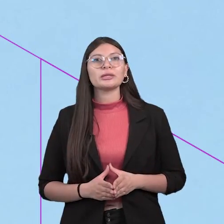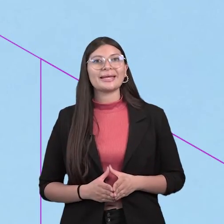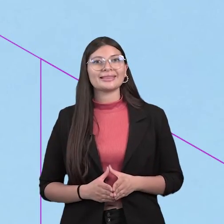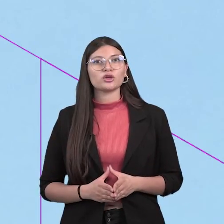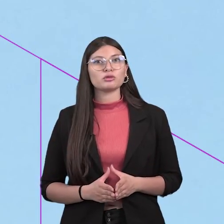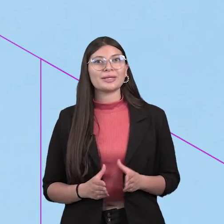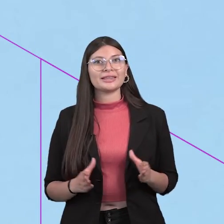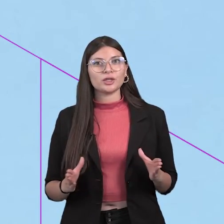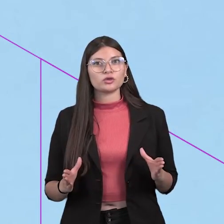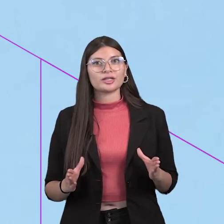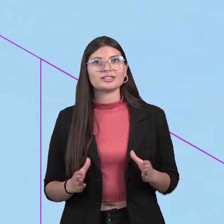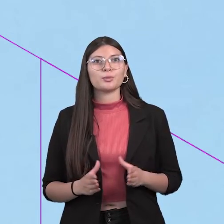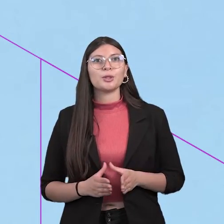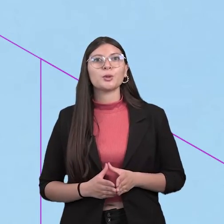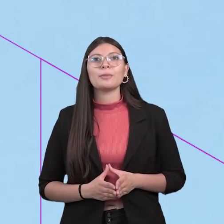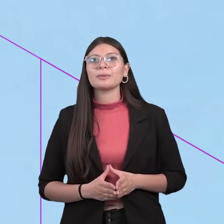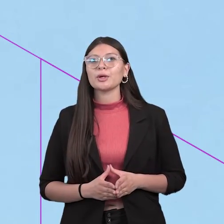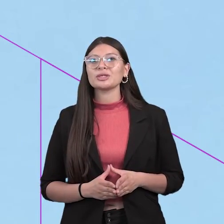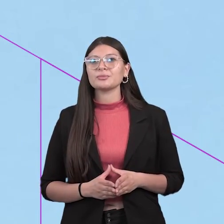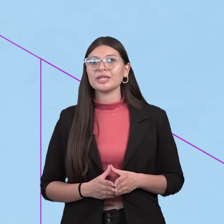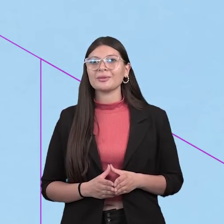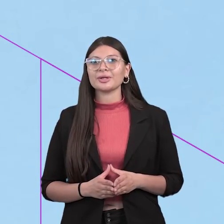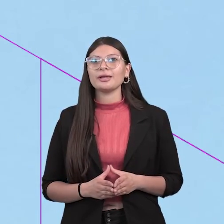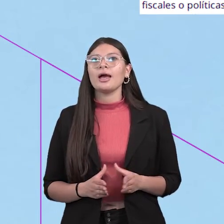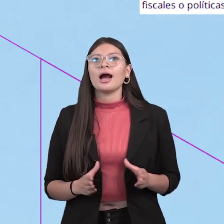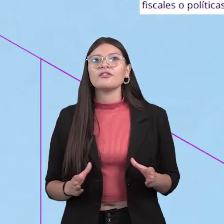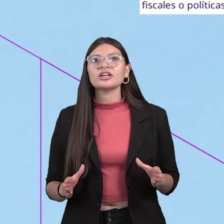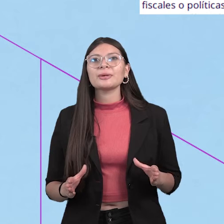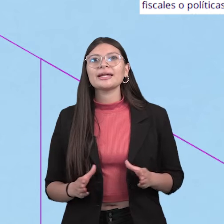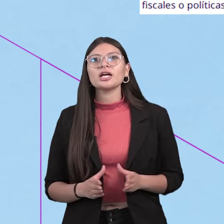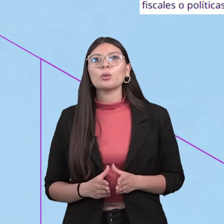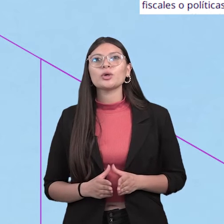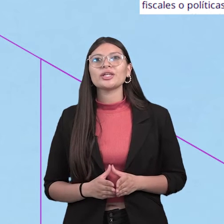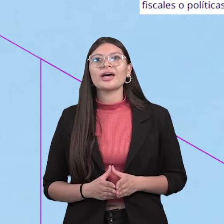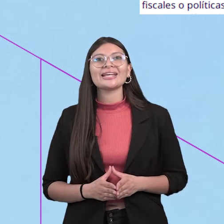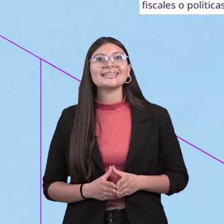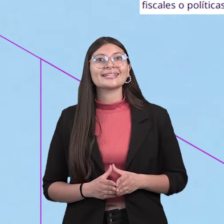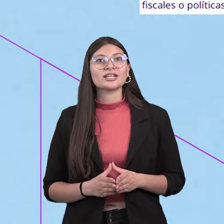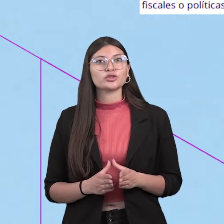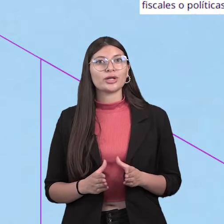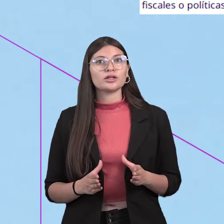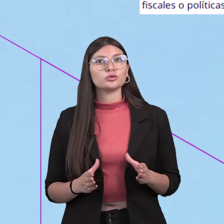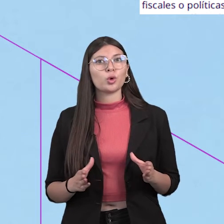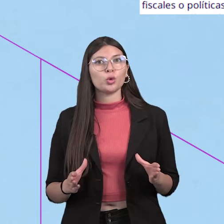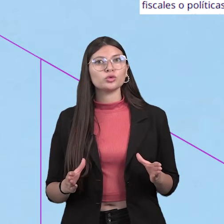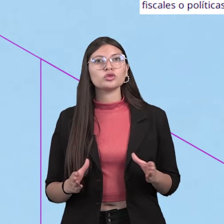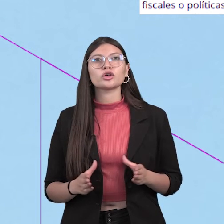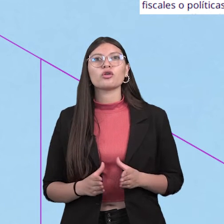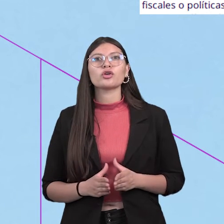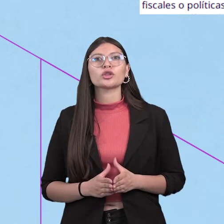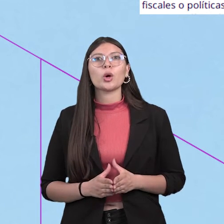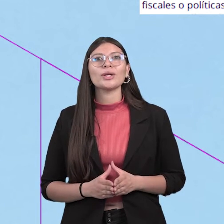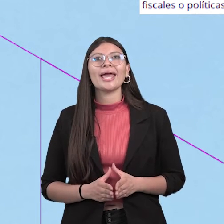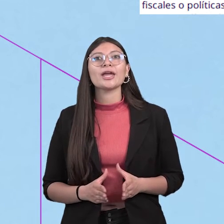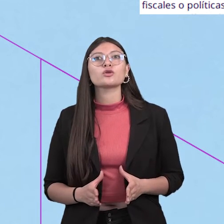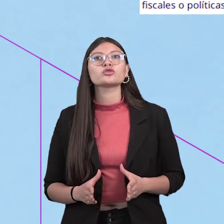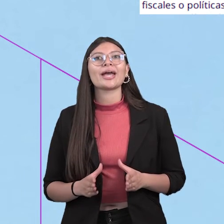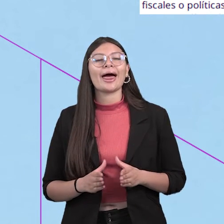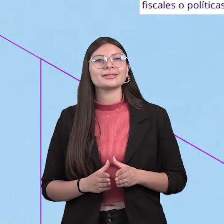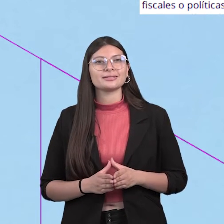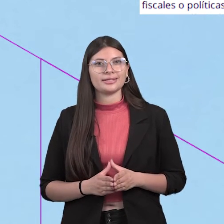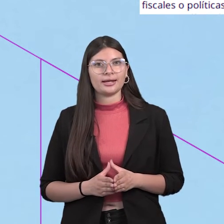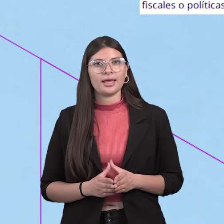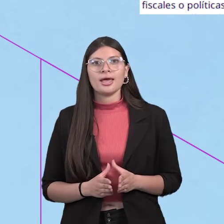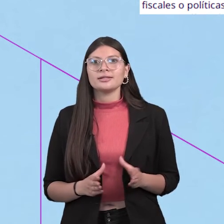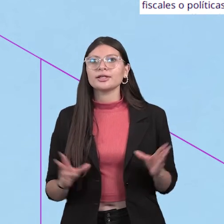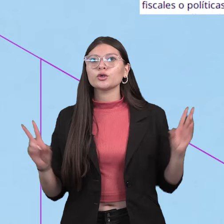Mundial 2020-2022, que se publicó el 1 de septiembre, afirma que la comunidad internacional en su conjunto se confronta a una